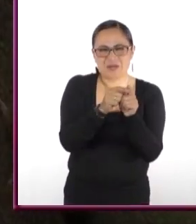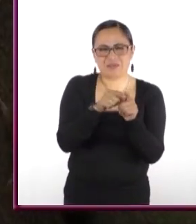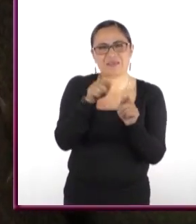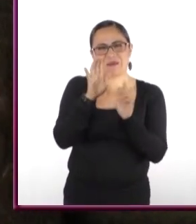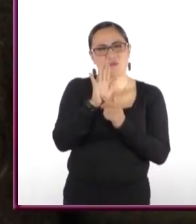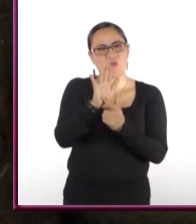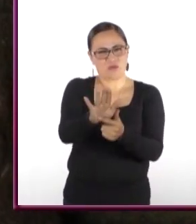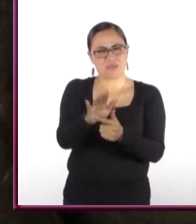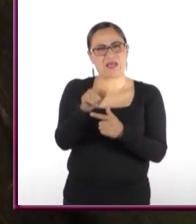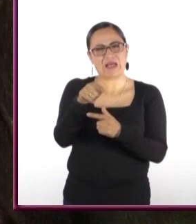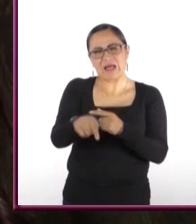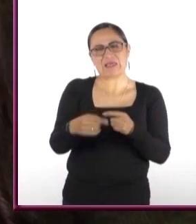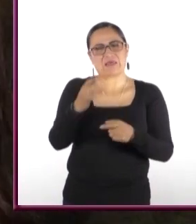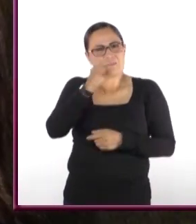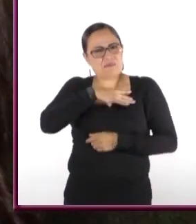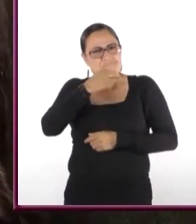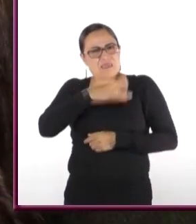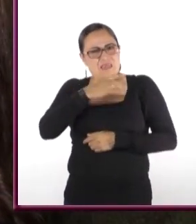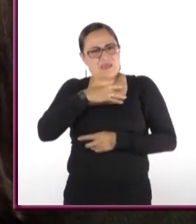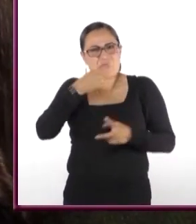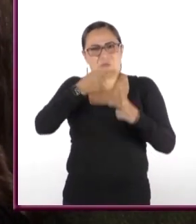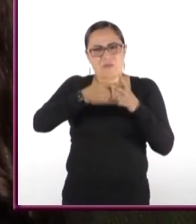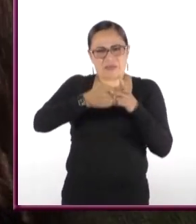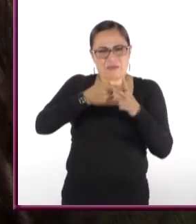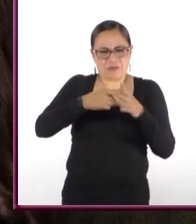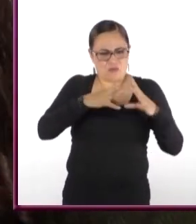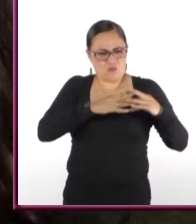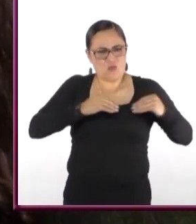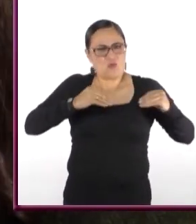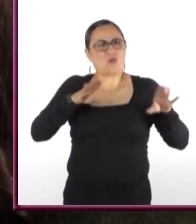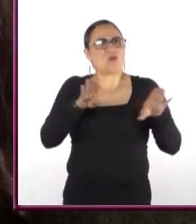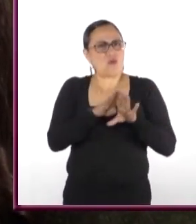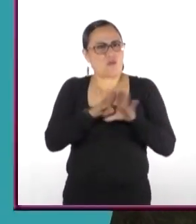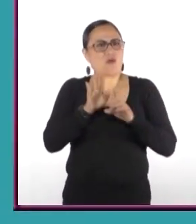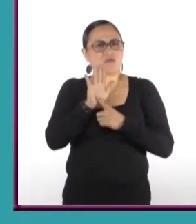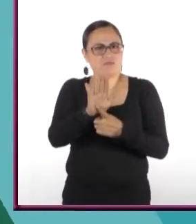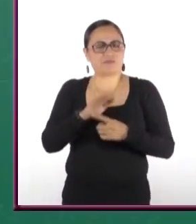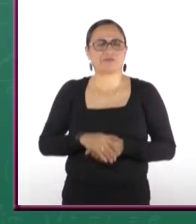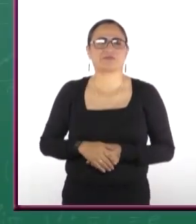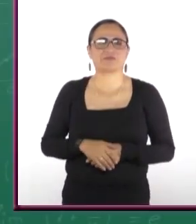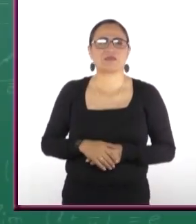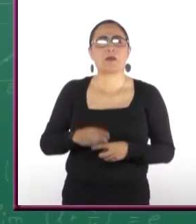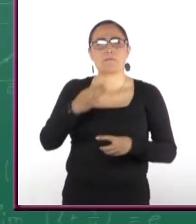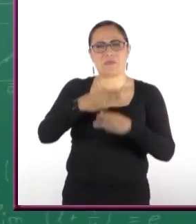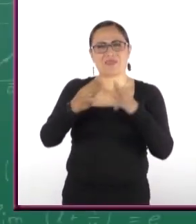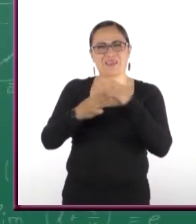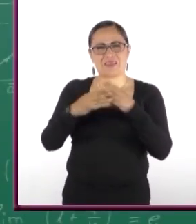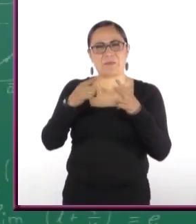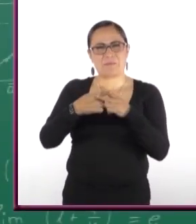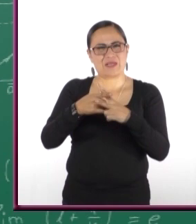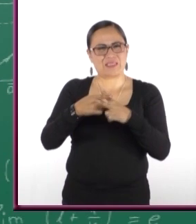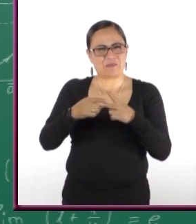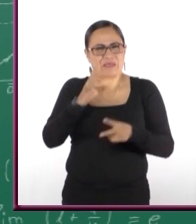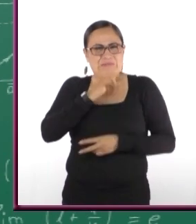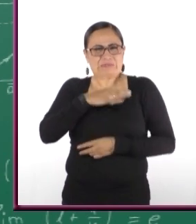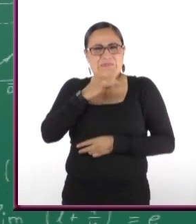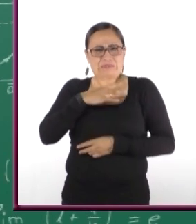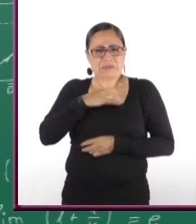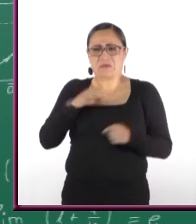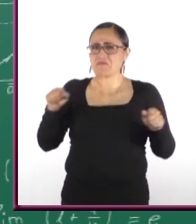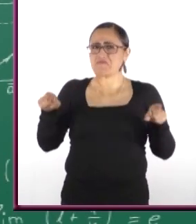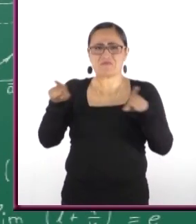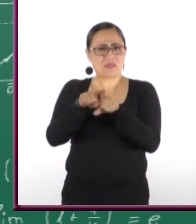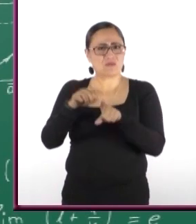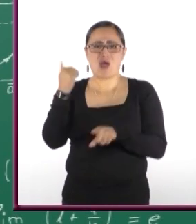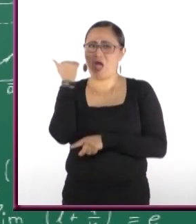tengo miedo a las matemáticas" es la clave para terminar con ese problema. El miedo a las matemáticas es un miedo